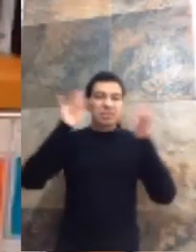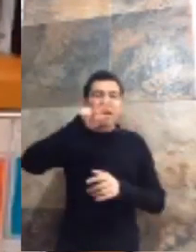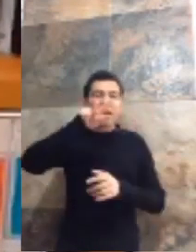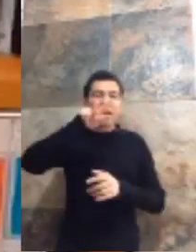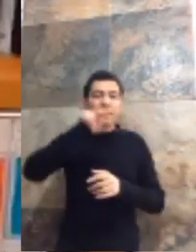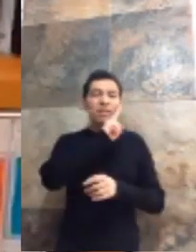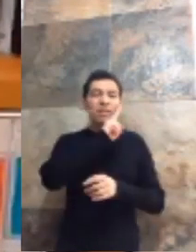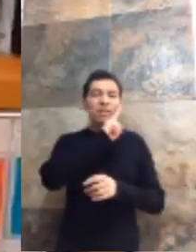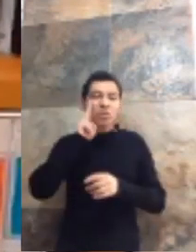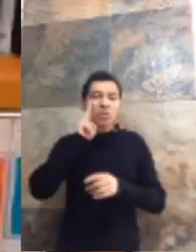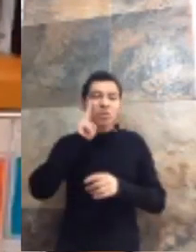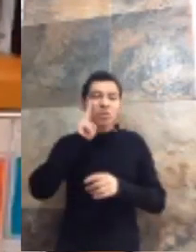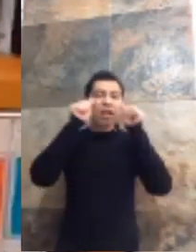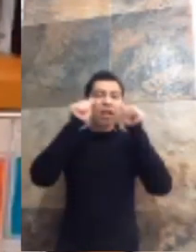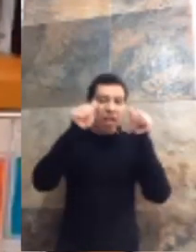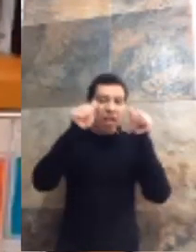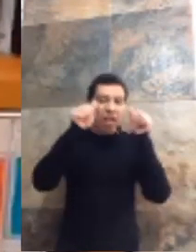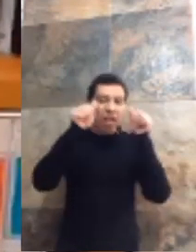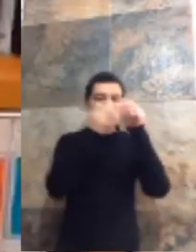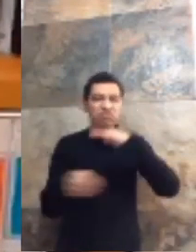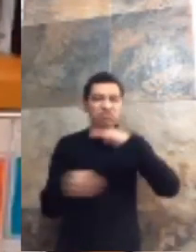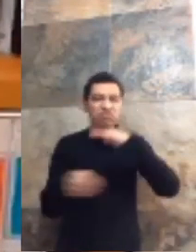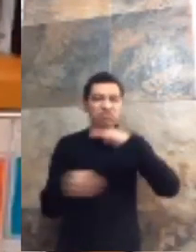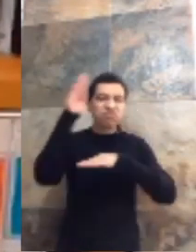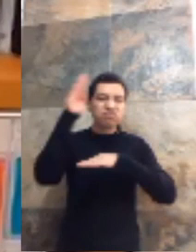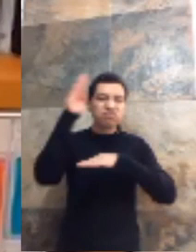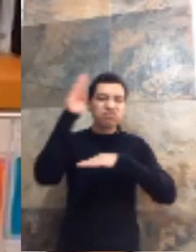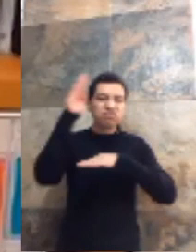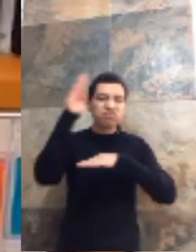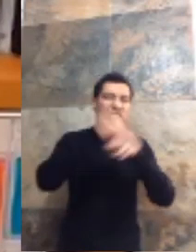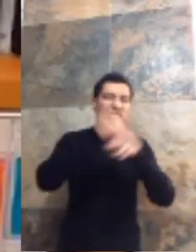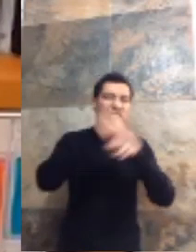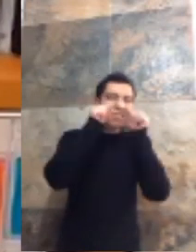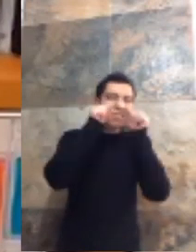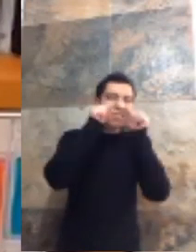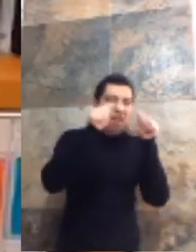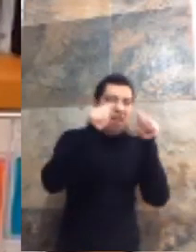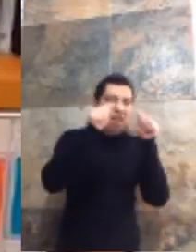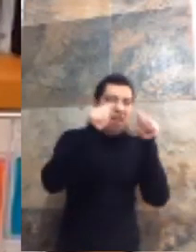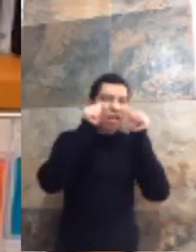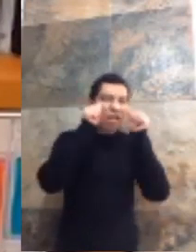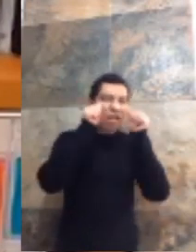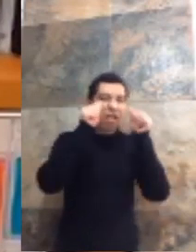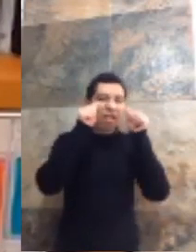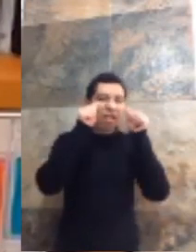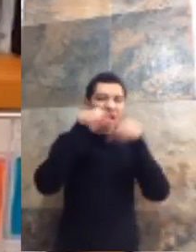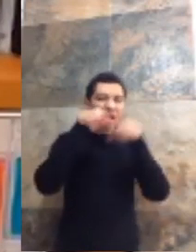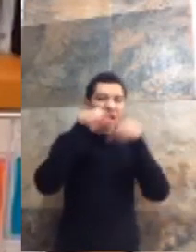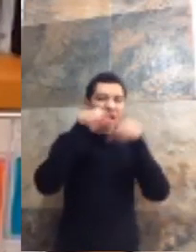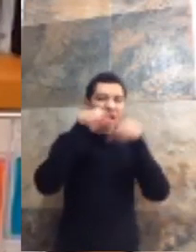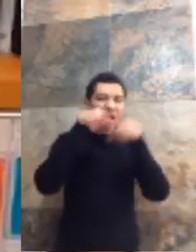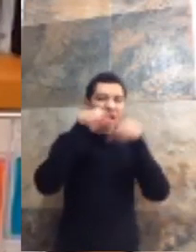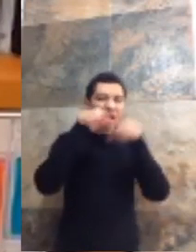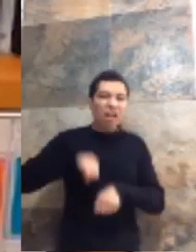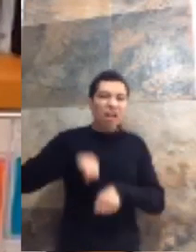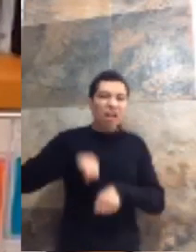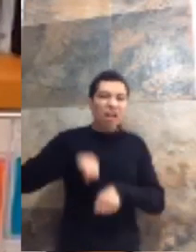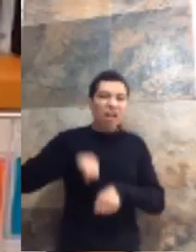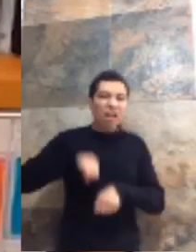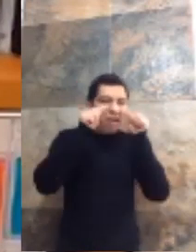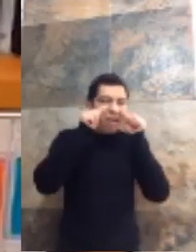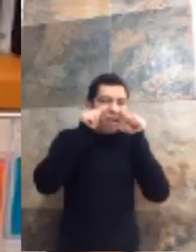por su estructura, por su función, por lo que nos está tocando saber a través de radio y